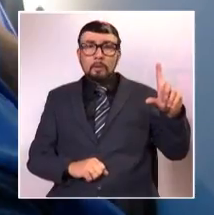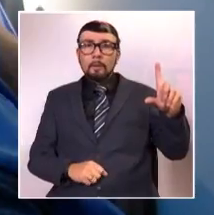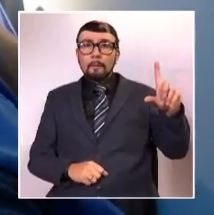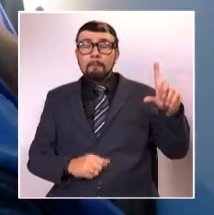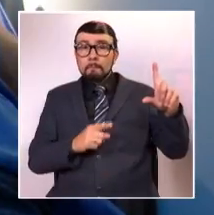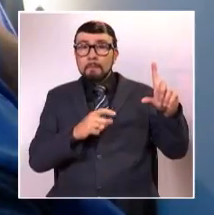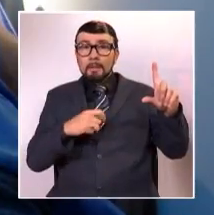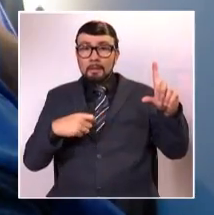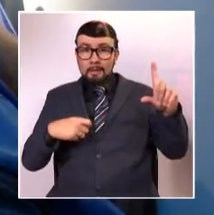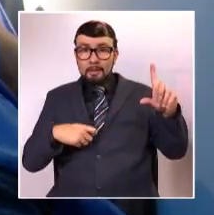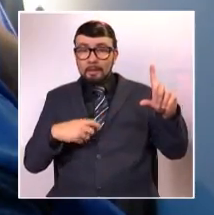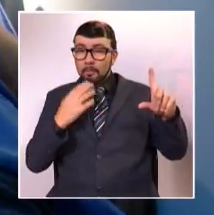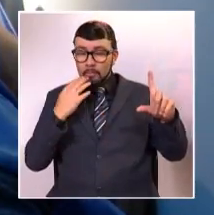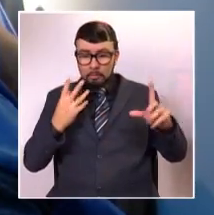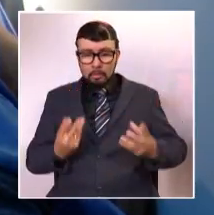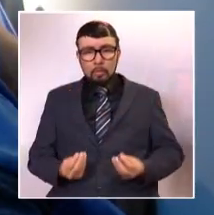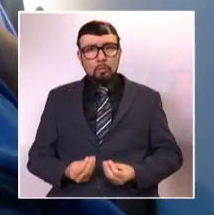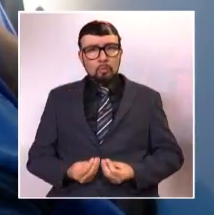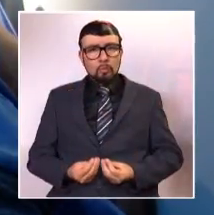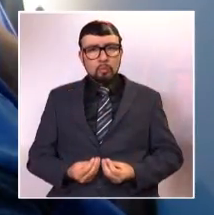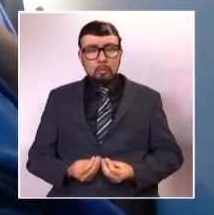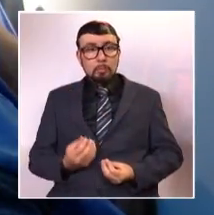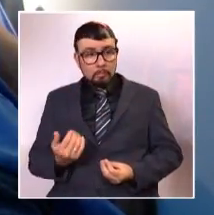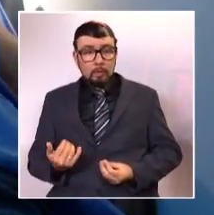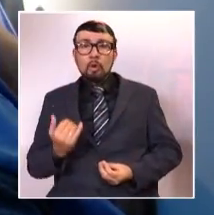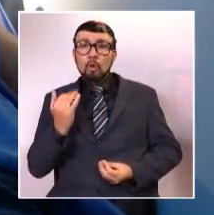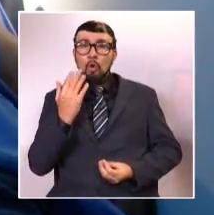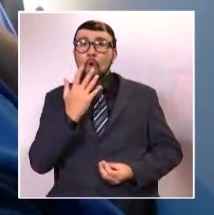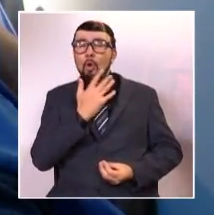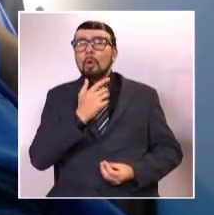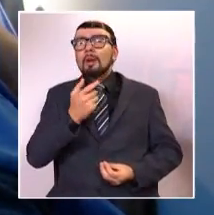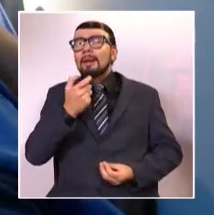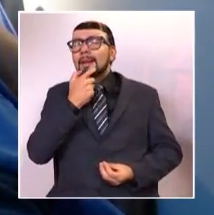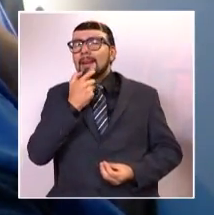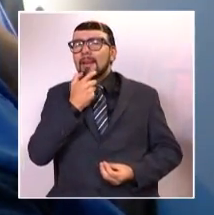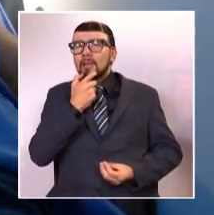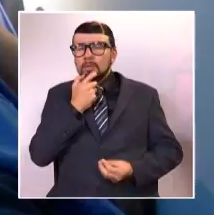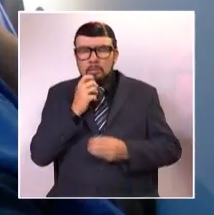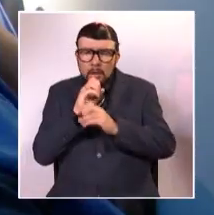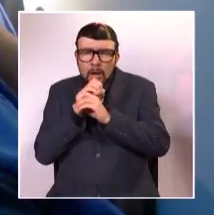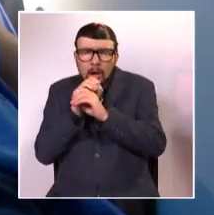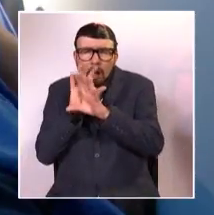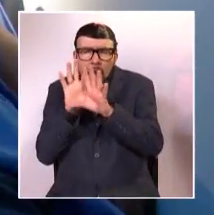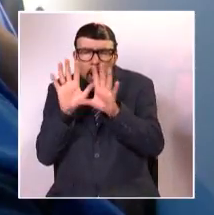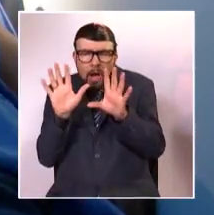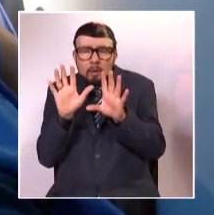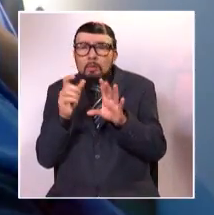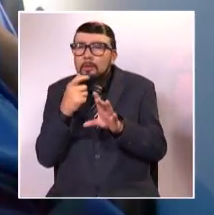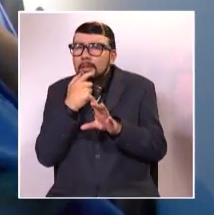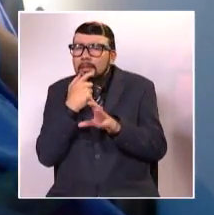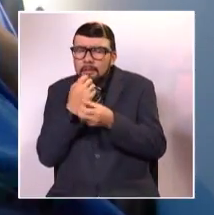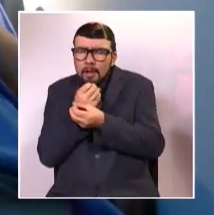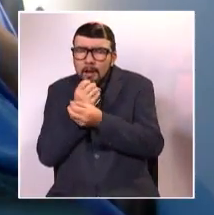tiene también el testículo un tono de gris, es un gris un poco más claro que otros órganos,